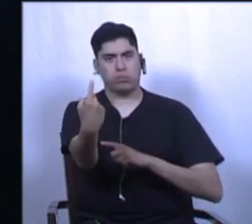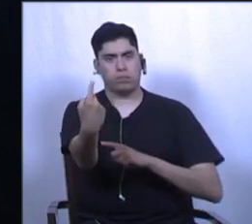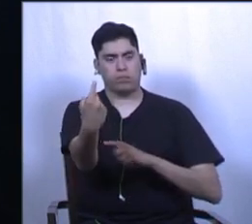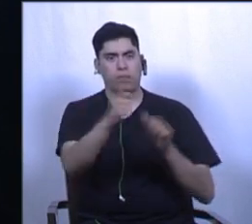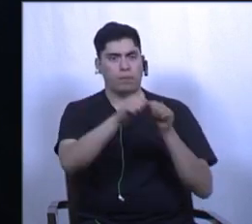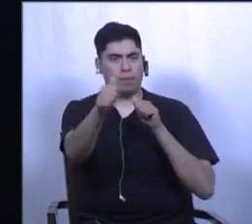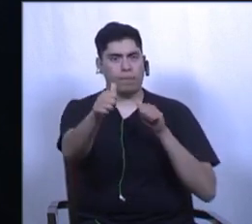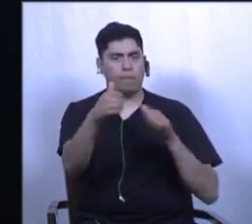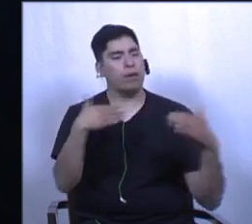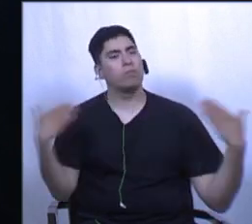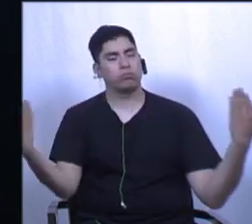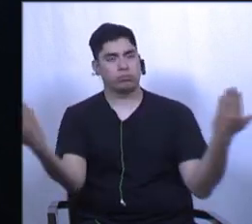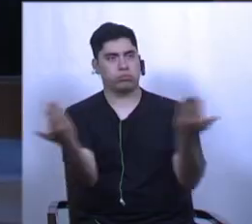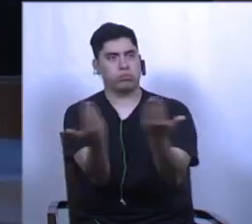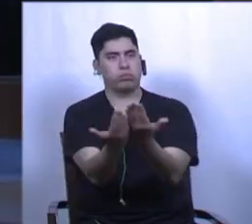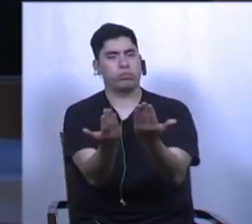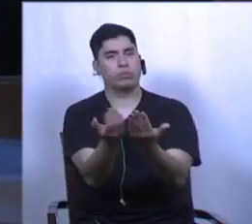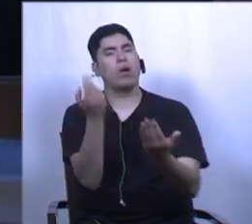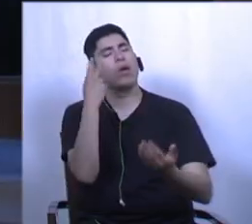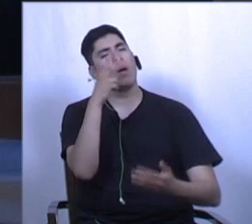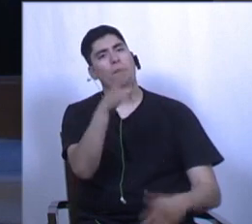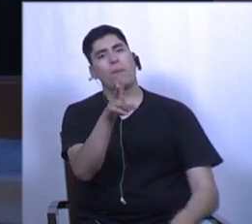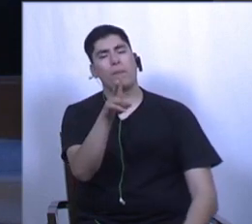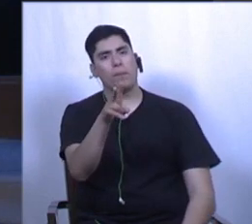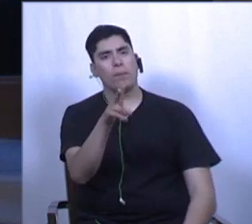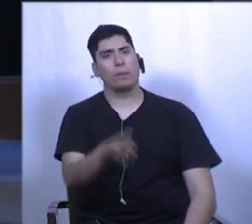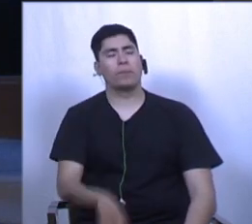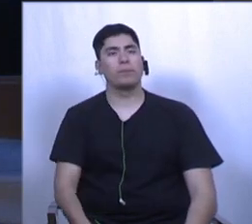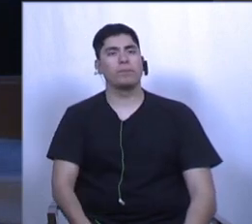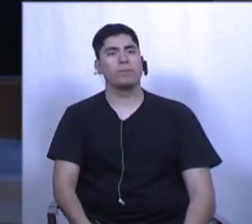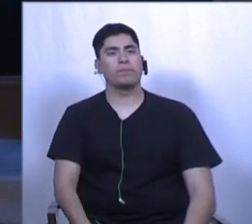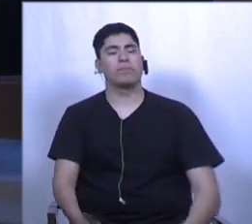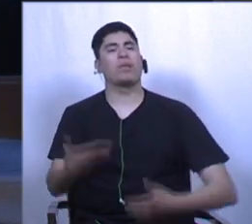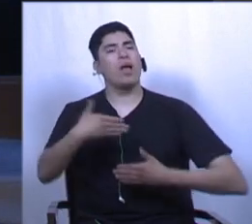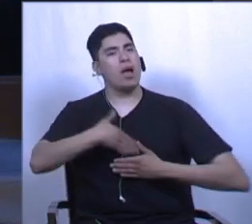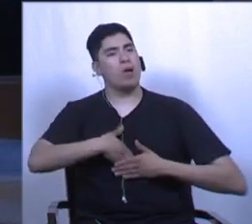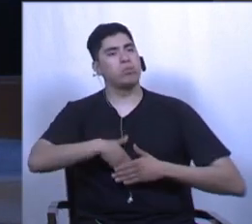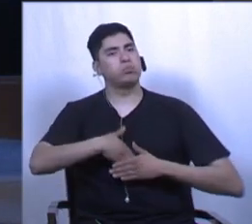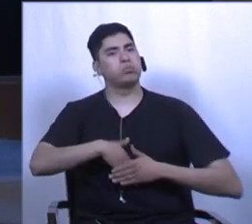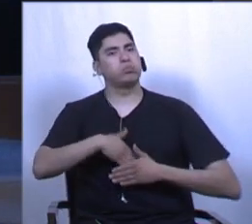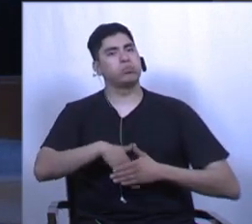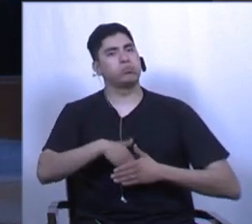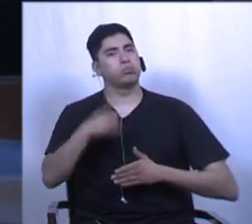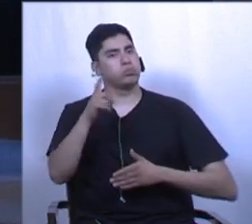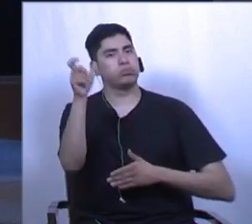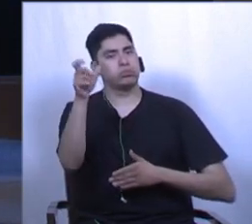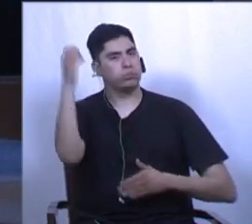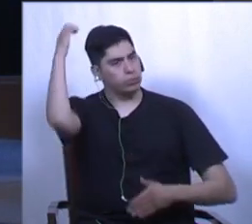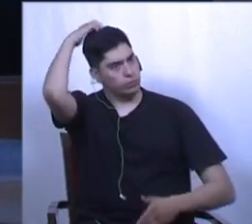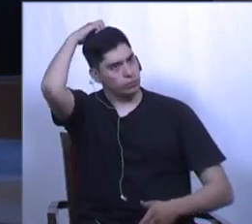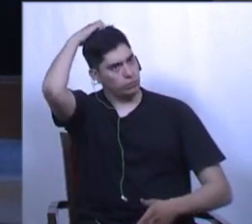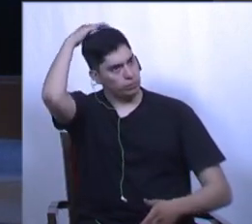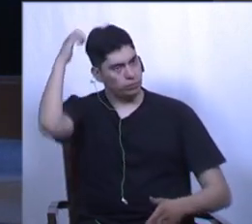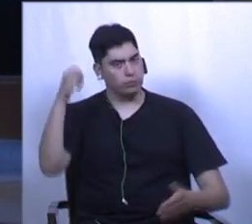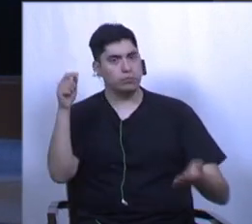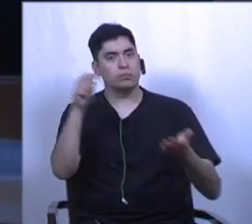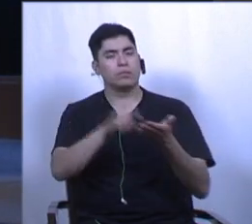en ustedes. Lo que estamos viendo actualmente es el intestino de un vertebrado desde el punto de